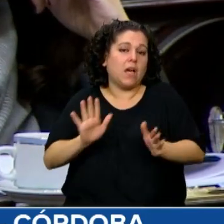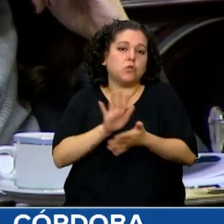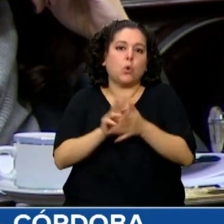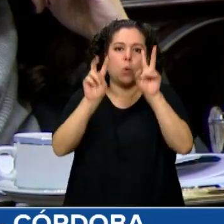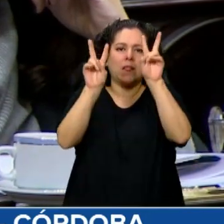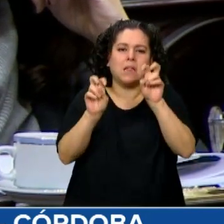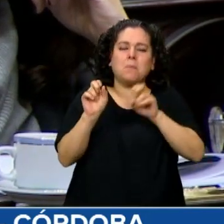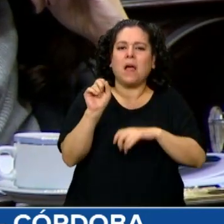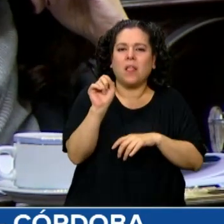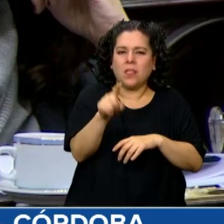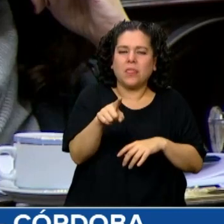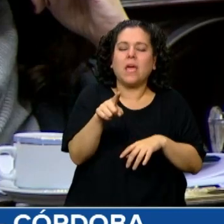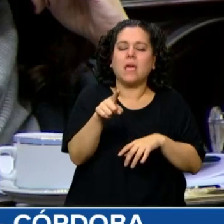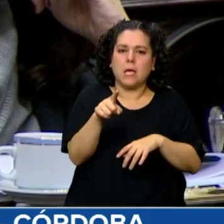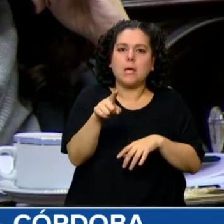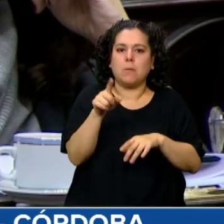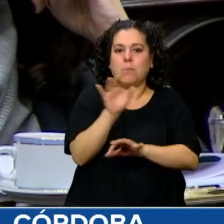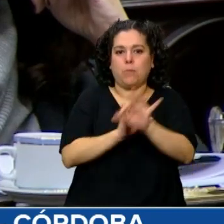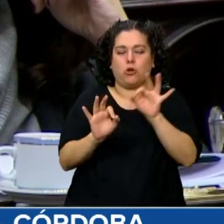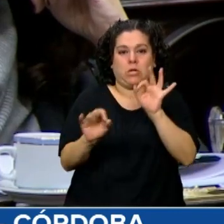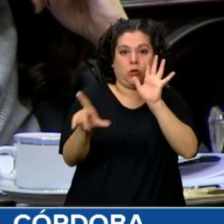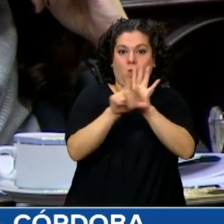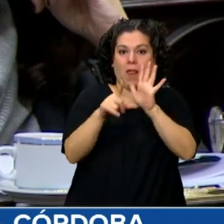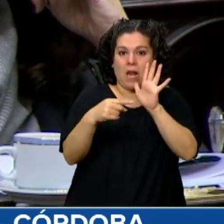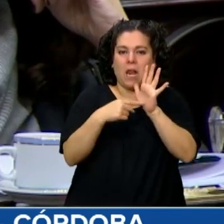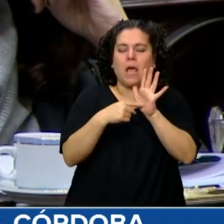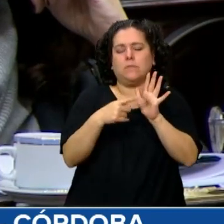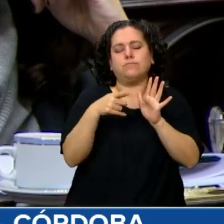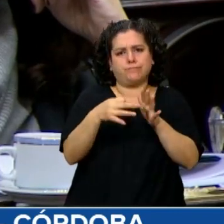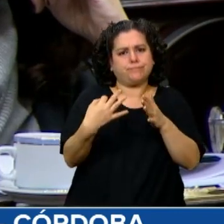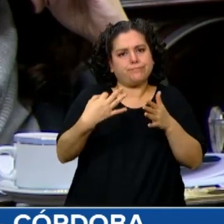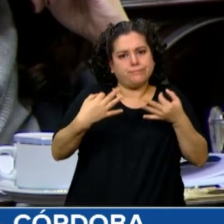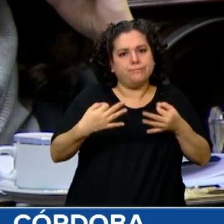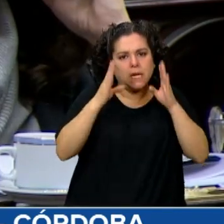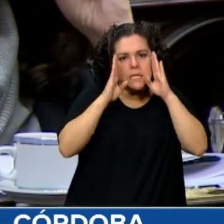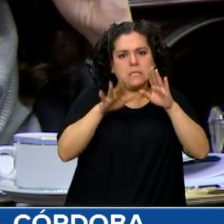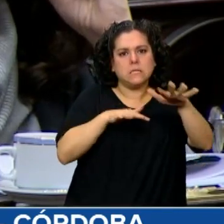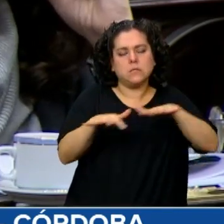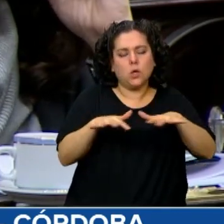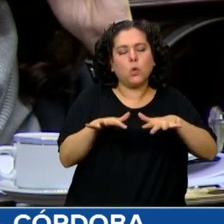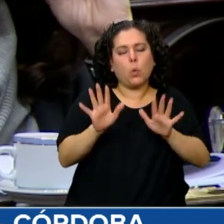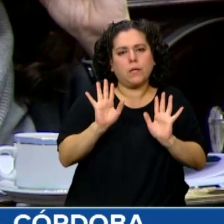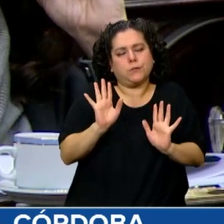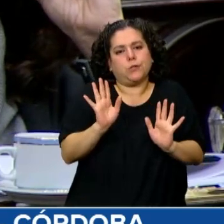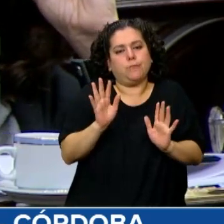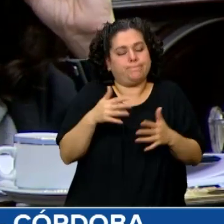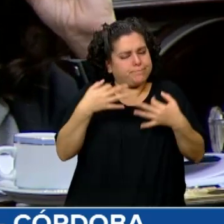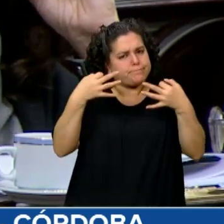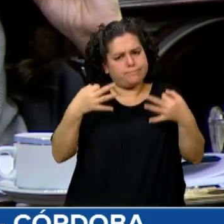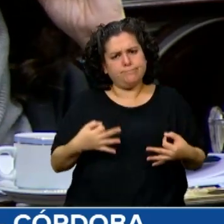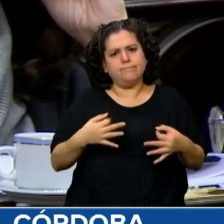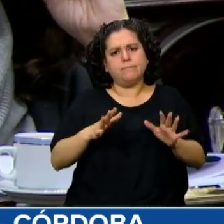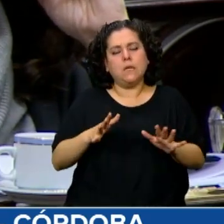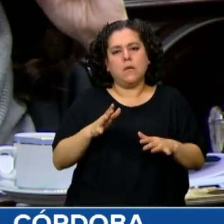de este proyecto que atiende una situación evidentemente